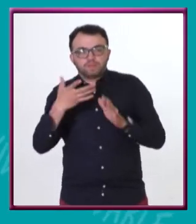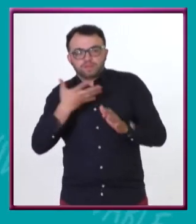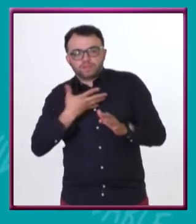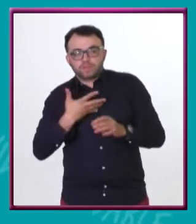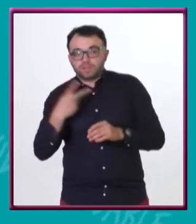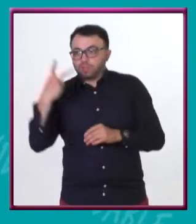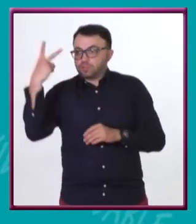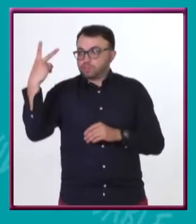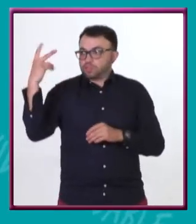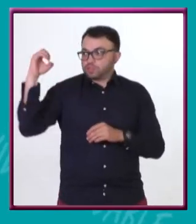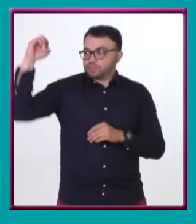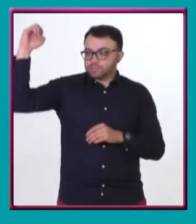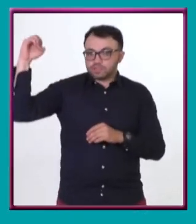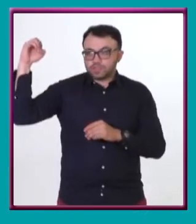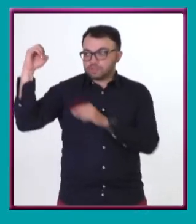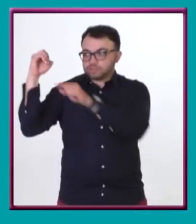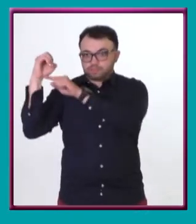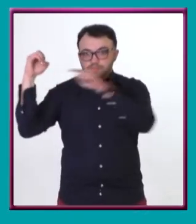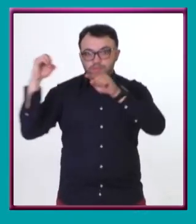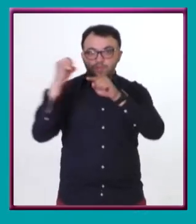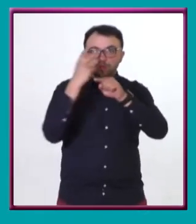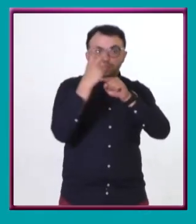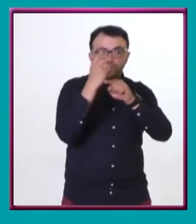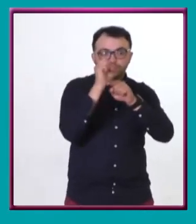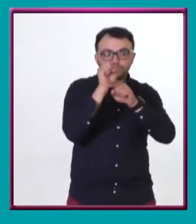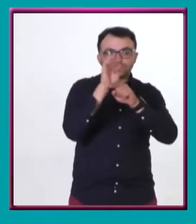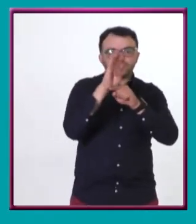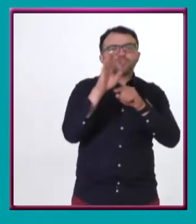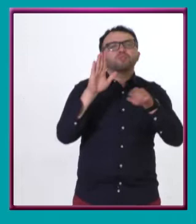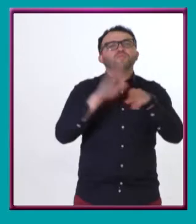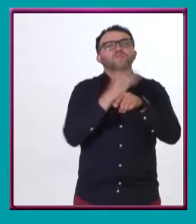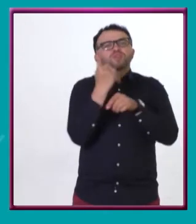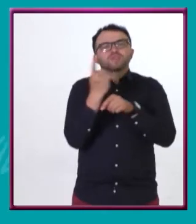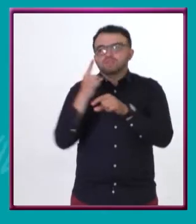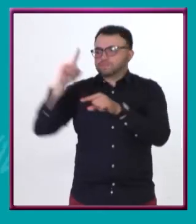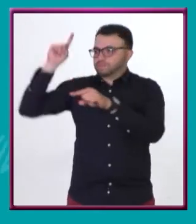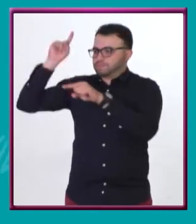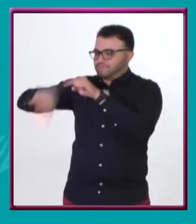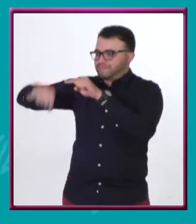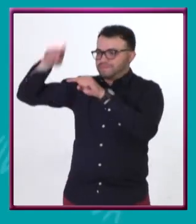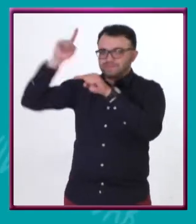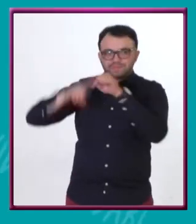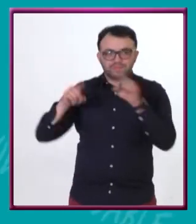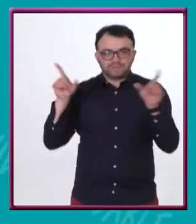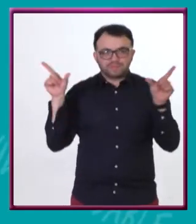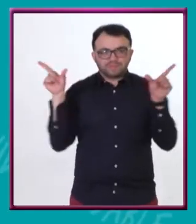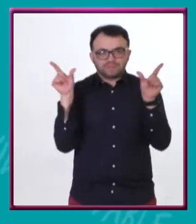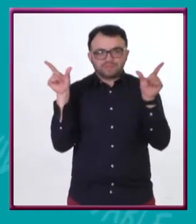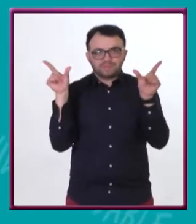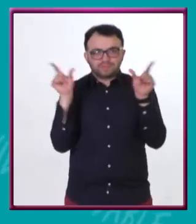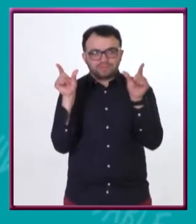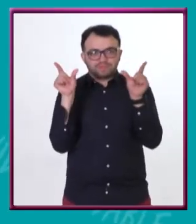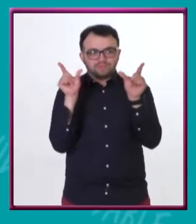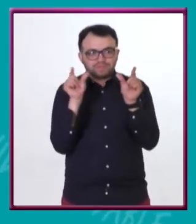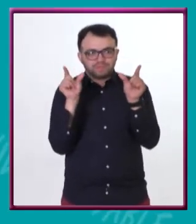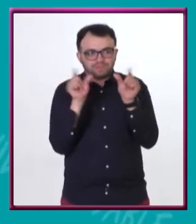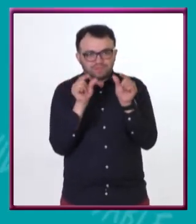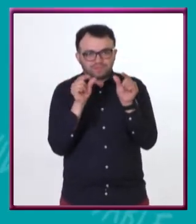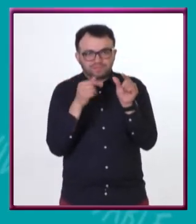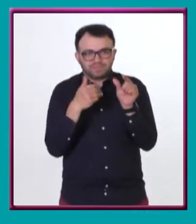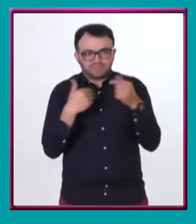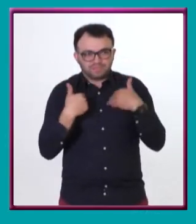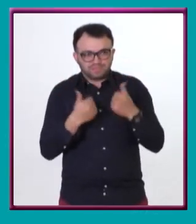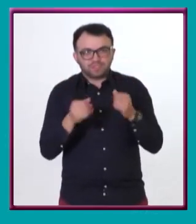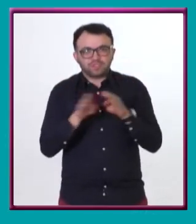64, porque todos los demás términos se fueron anulando uno a uno. 2 a la 0 es 1, y si despejamos